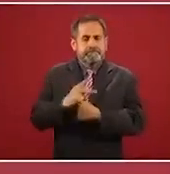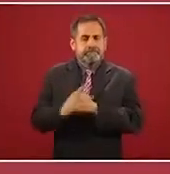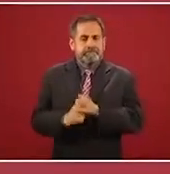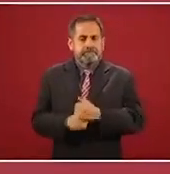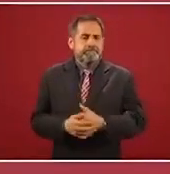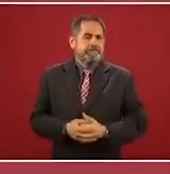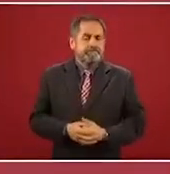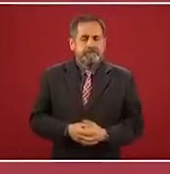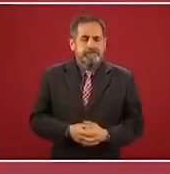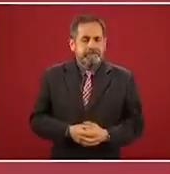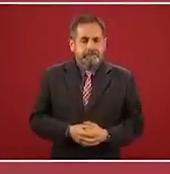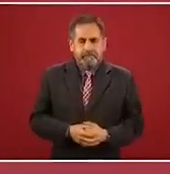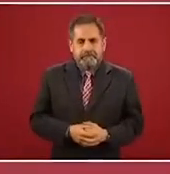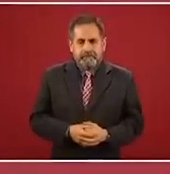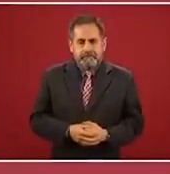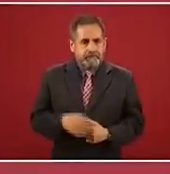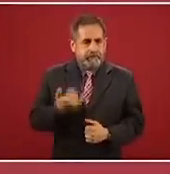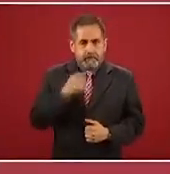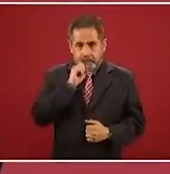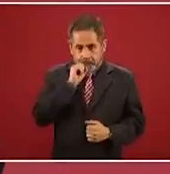Y